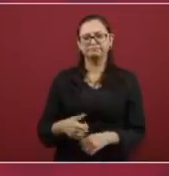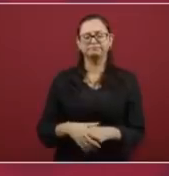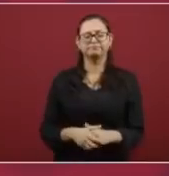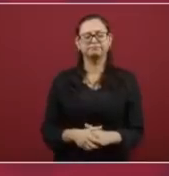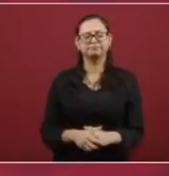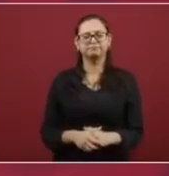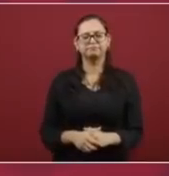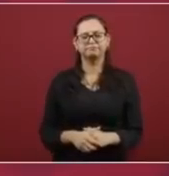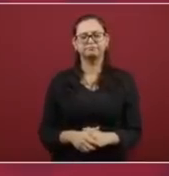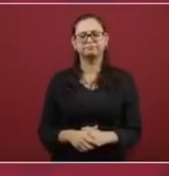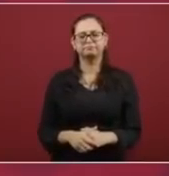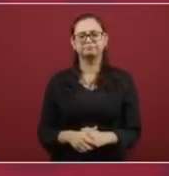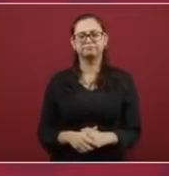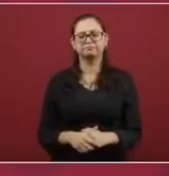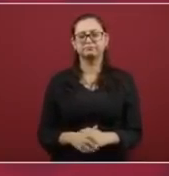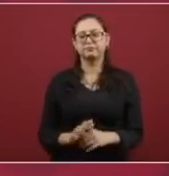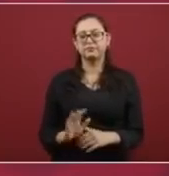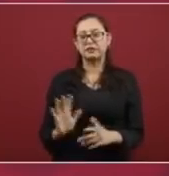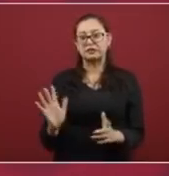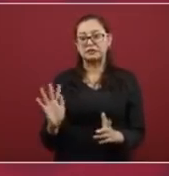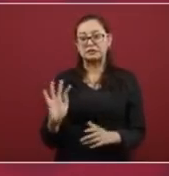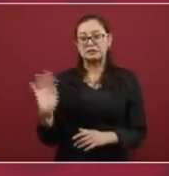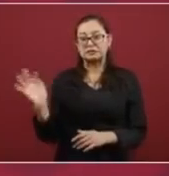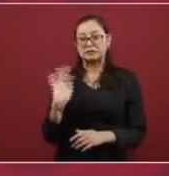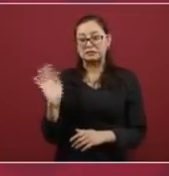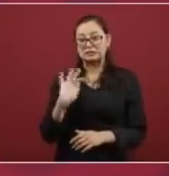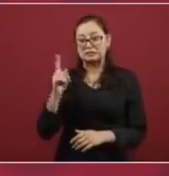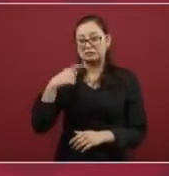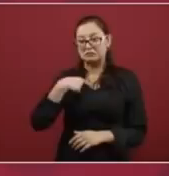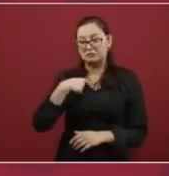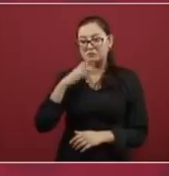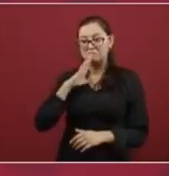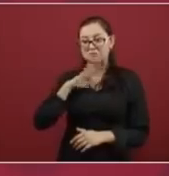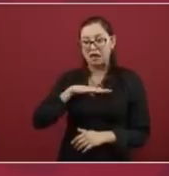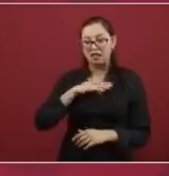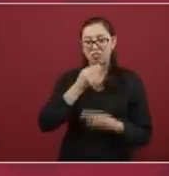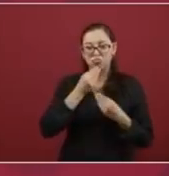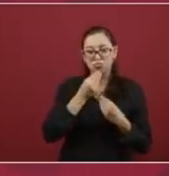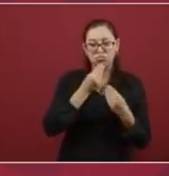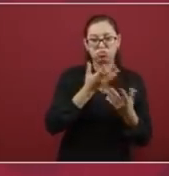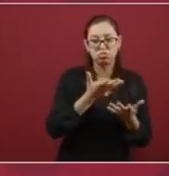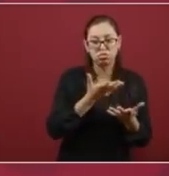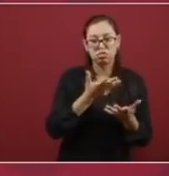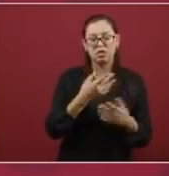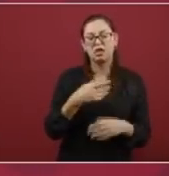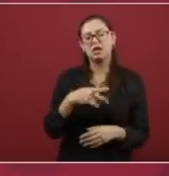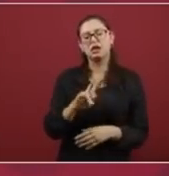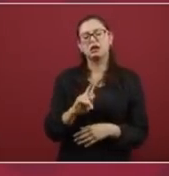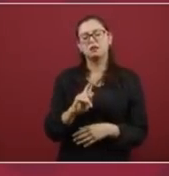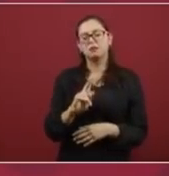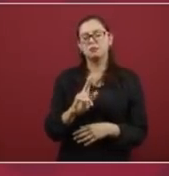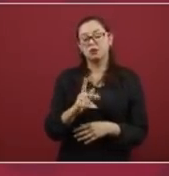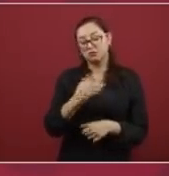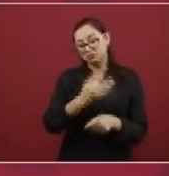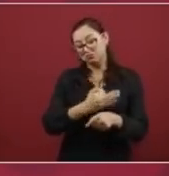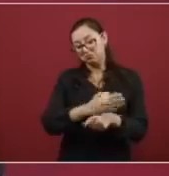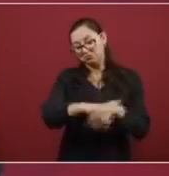lo mejor estoy cometiendo una indiscreción, pero vale la pena de expresarlo. Ahora que lo